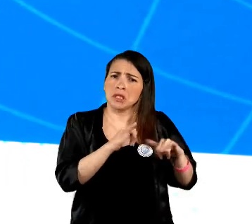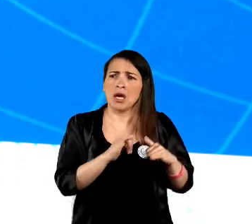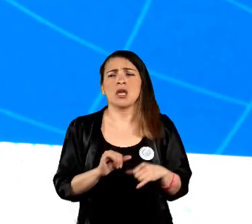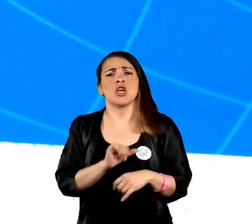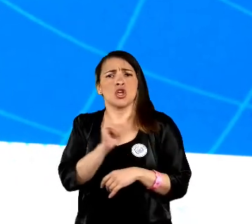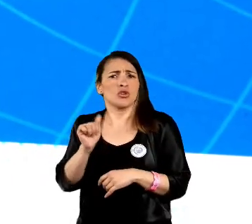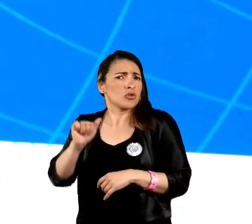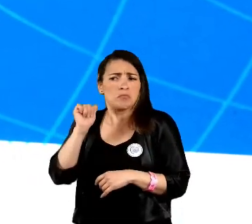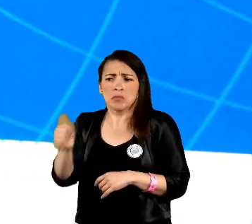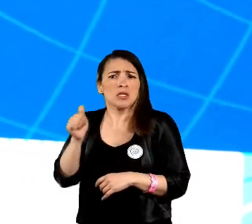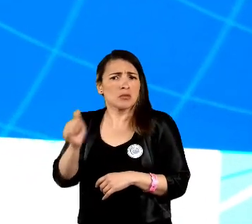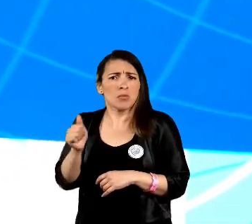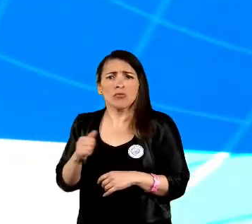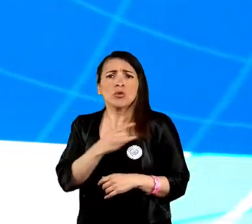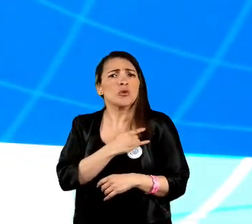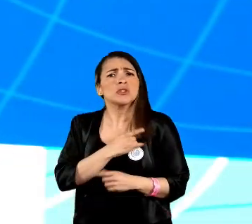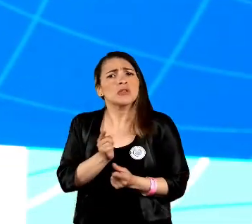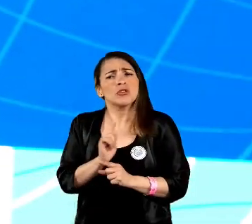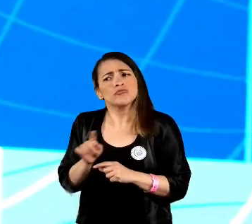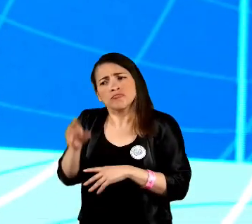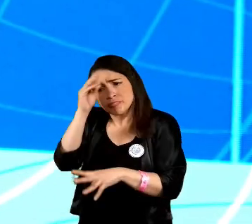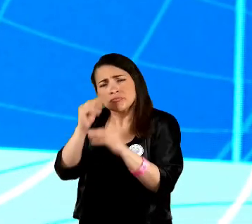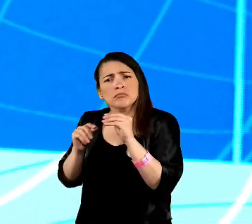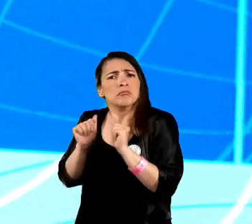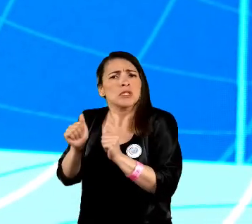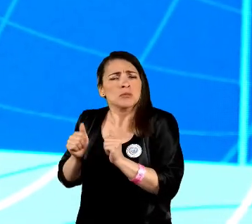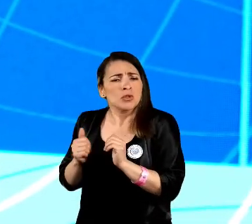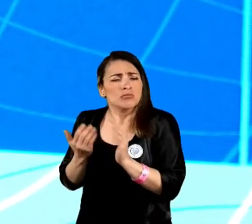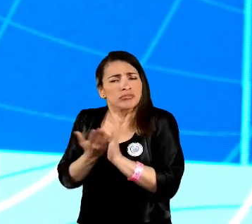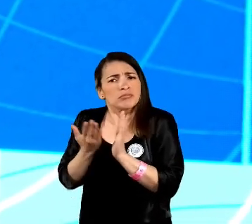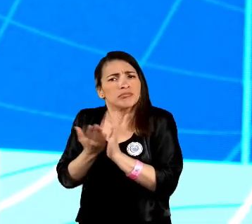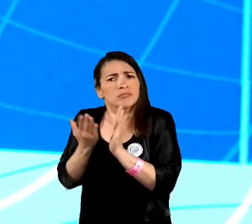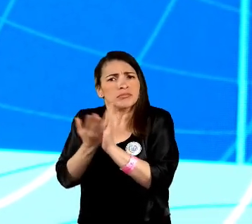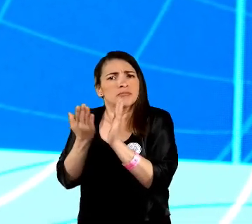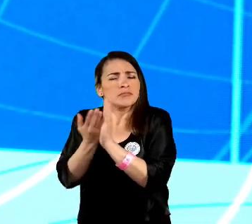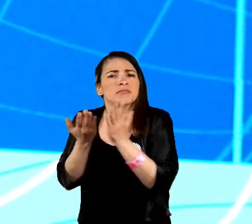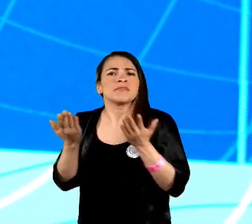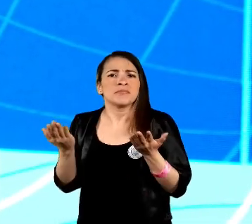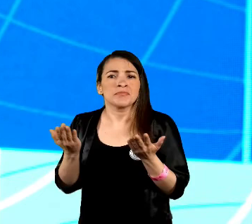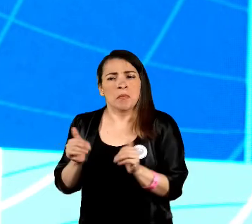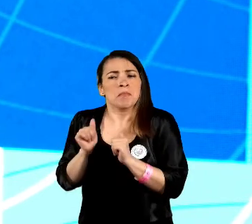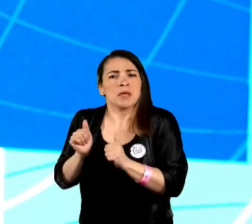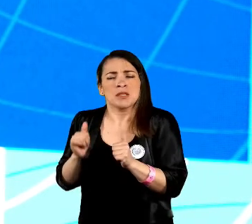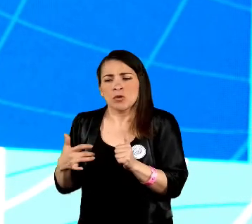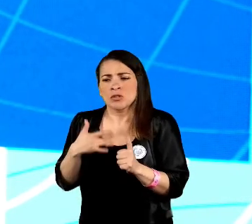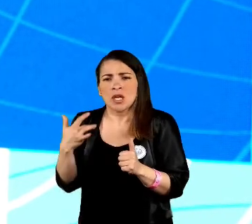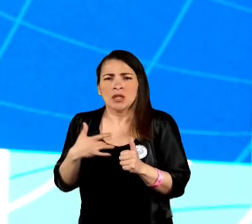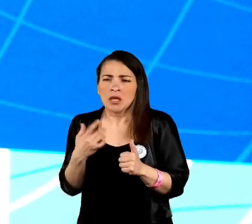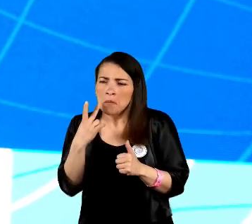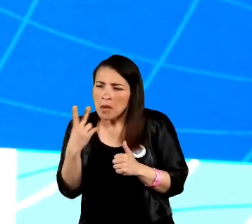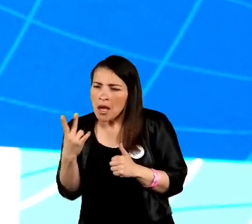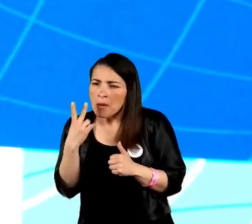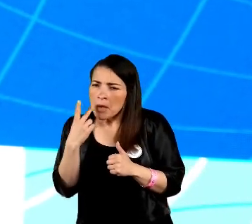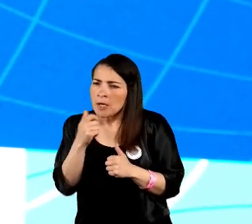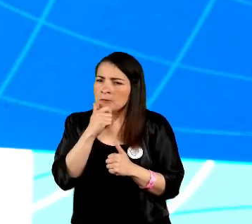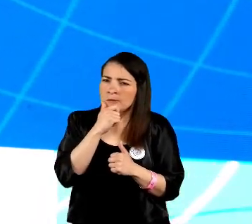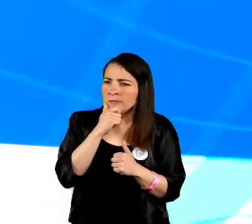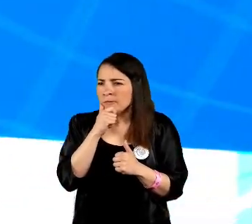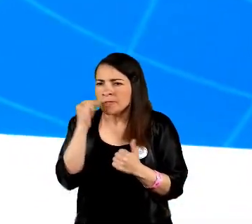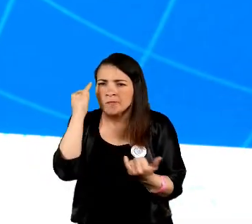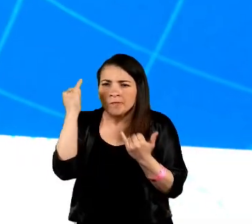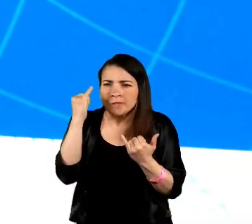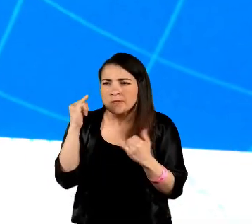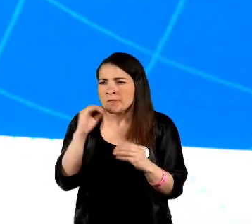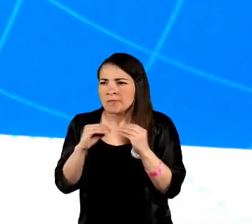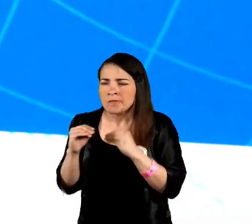autodidactas está que qué hizo empezó a construir el autodidacta empieza a construir de lo que va viendo y si